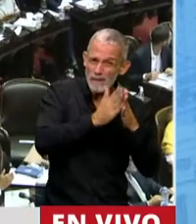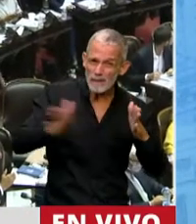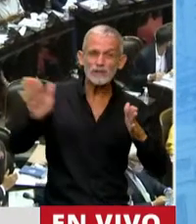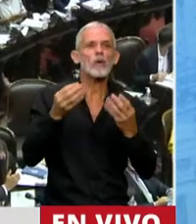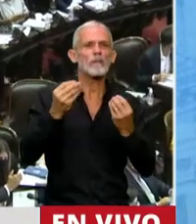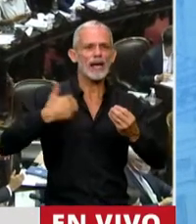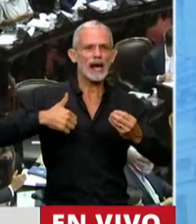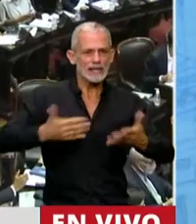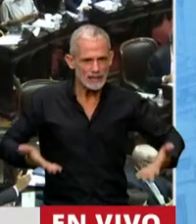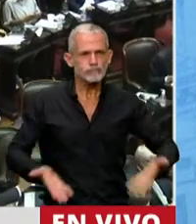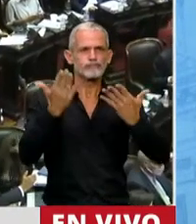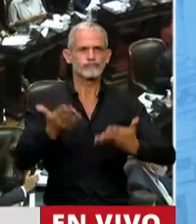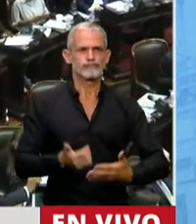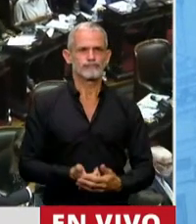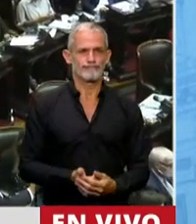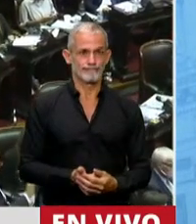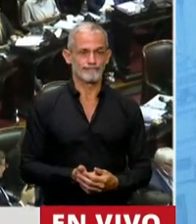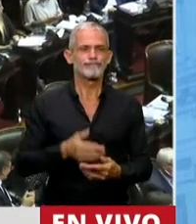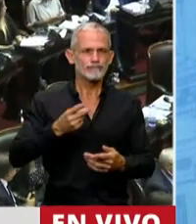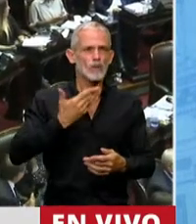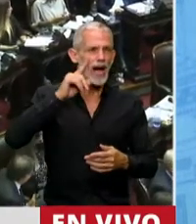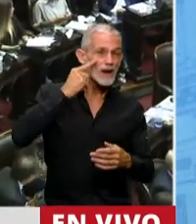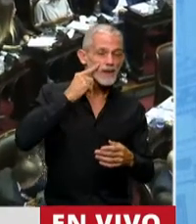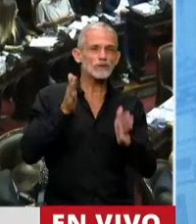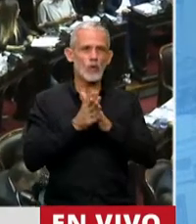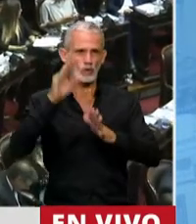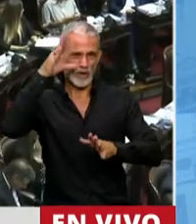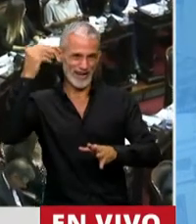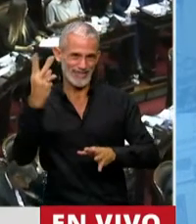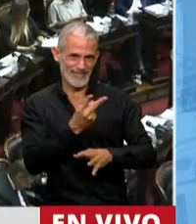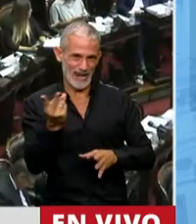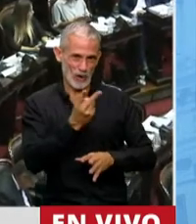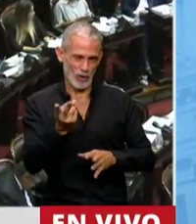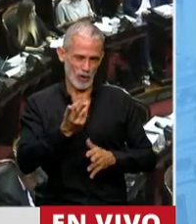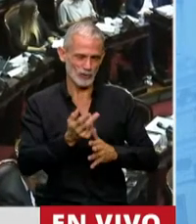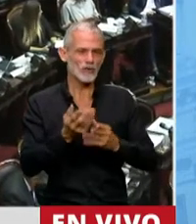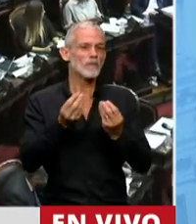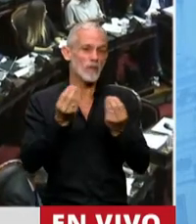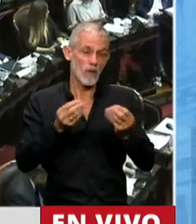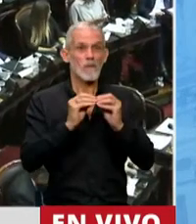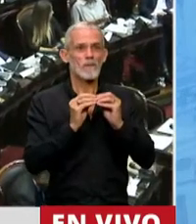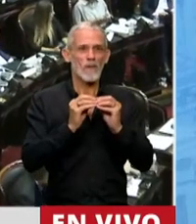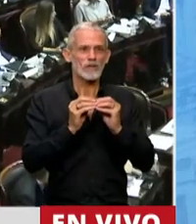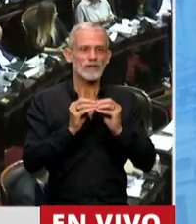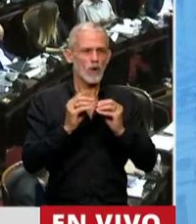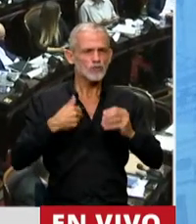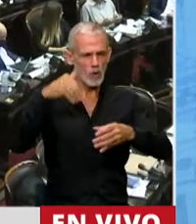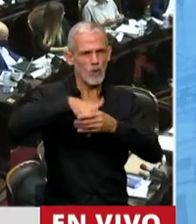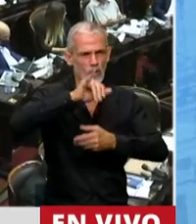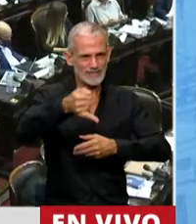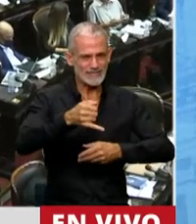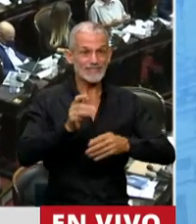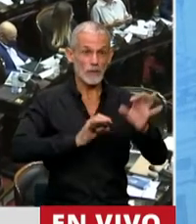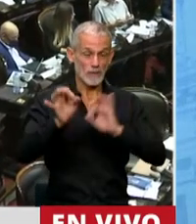poner a la Argentina de pie. Con Alberto y con Cristina, obviamente. Por ese motivo adelanto mi acompañamiento a